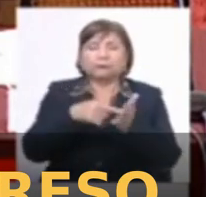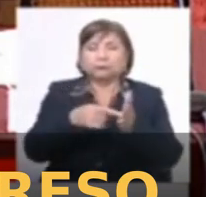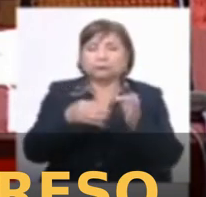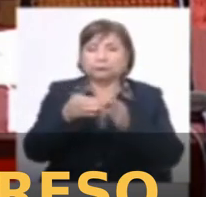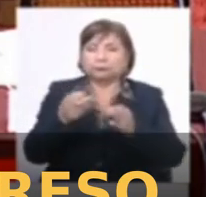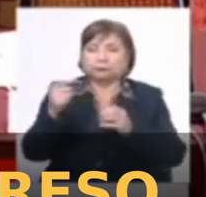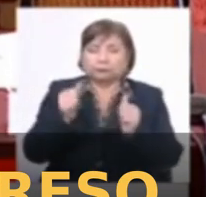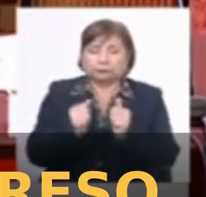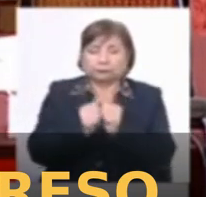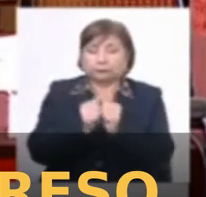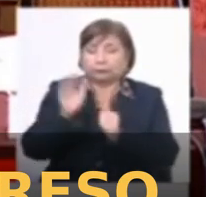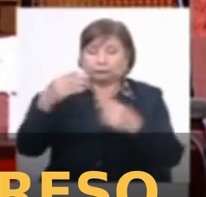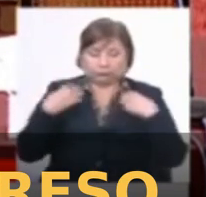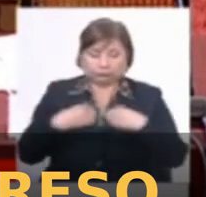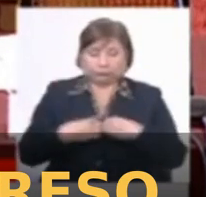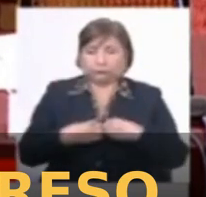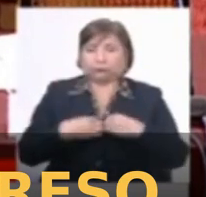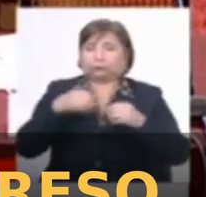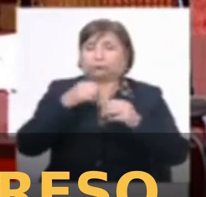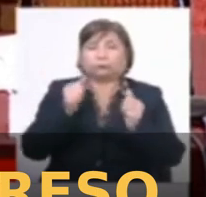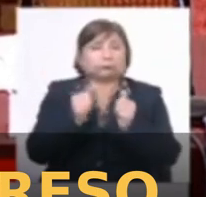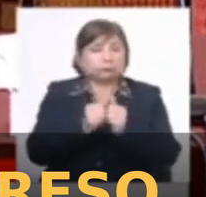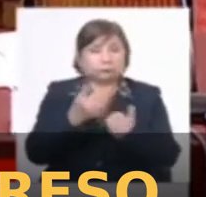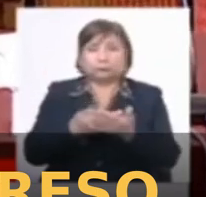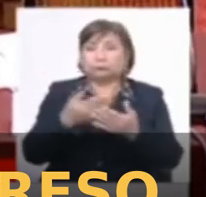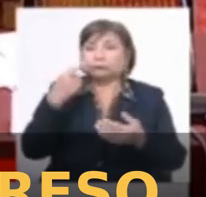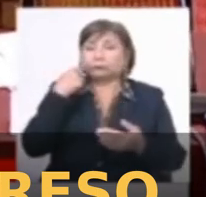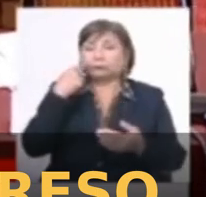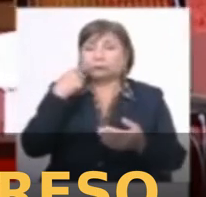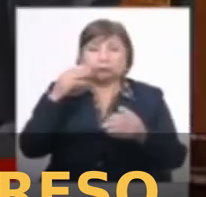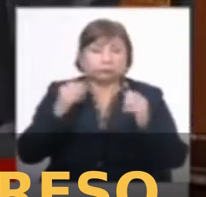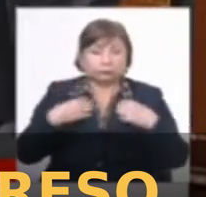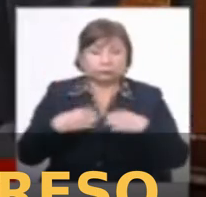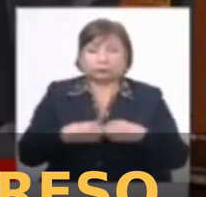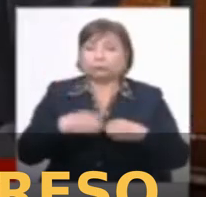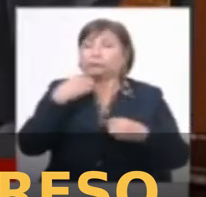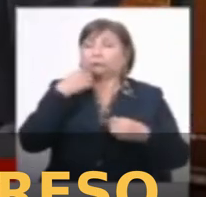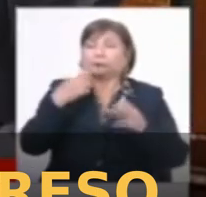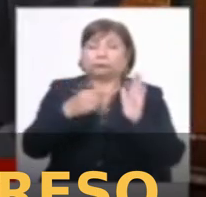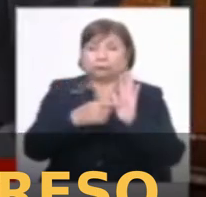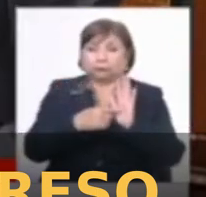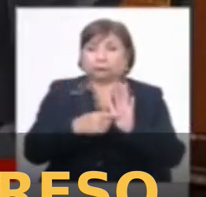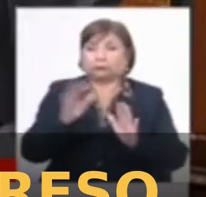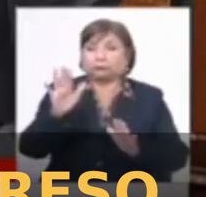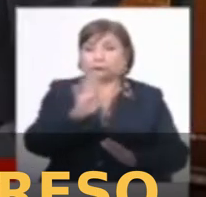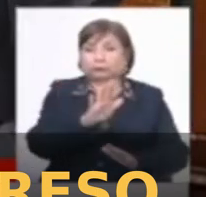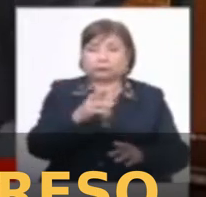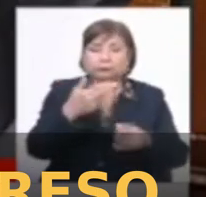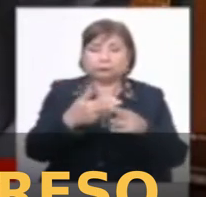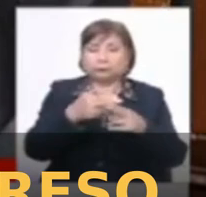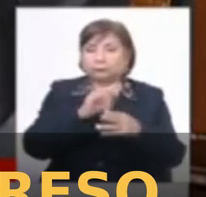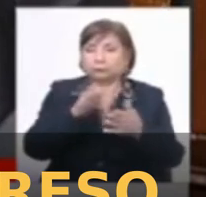viene acompañado con su abogado defensor. En consecuencia, el señor abogado debe indicar su nombre